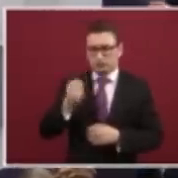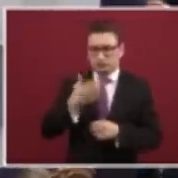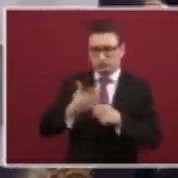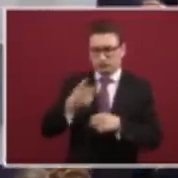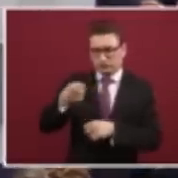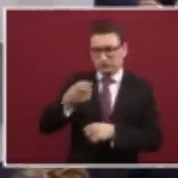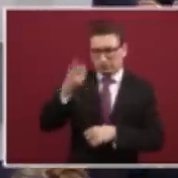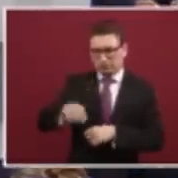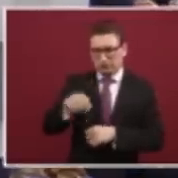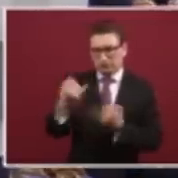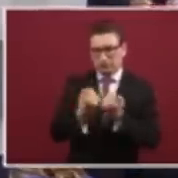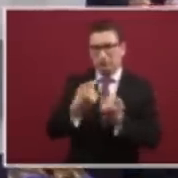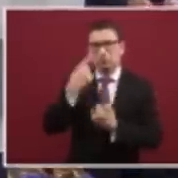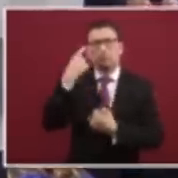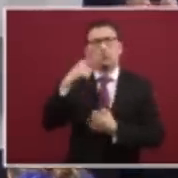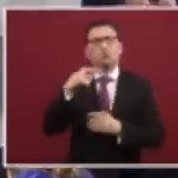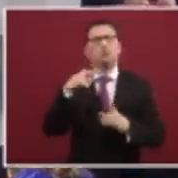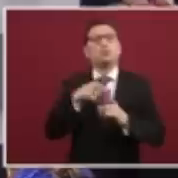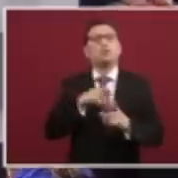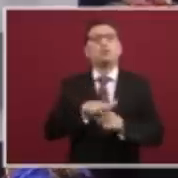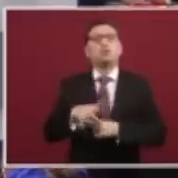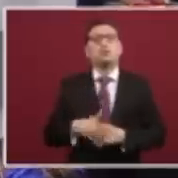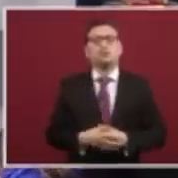¿Para qué? Si